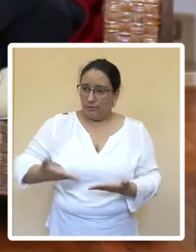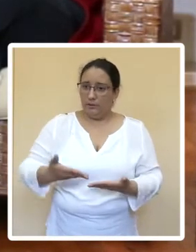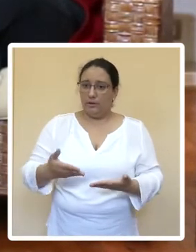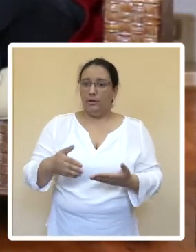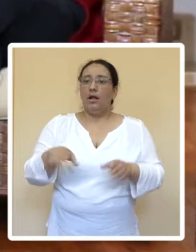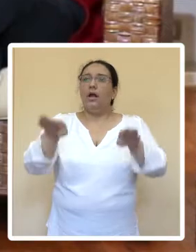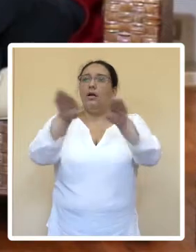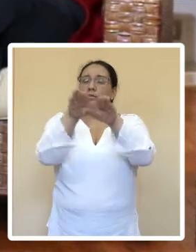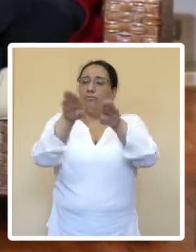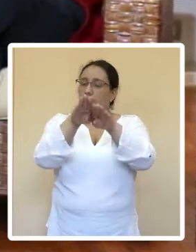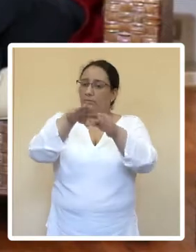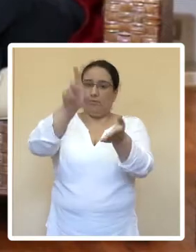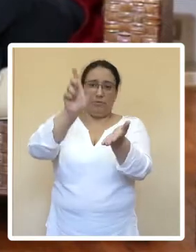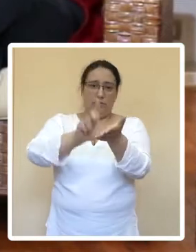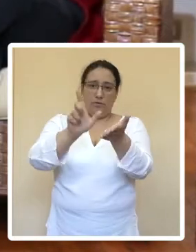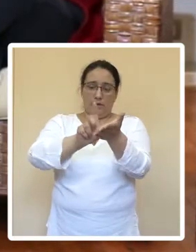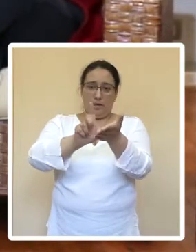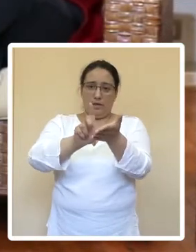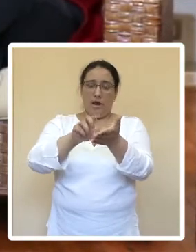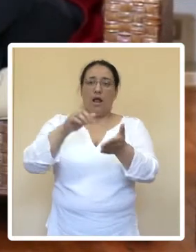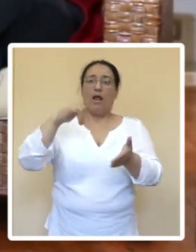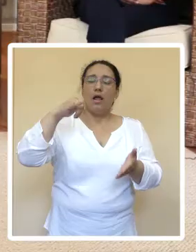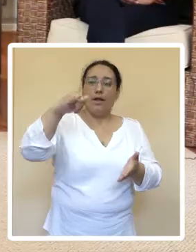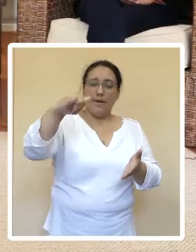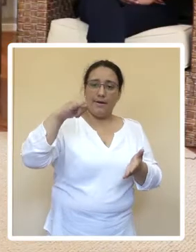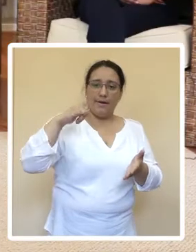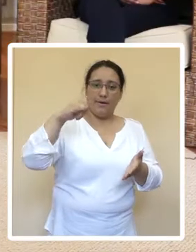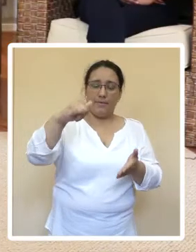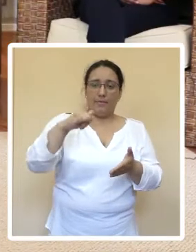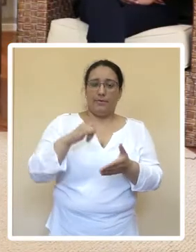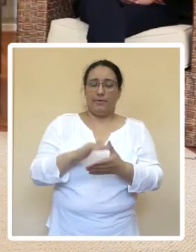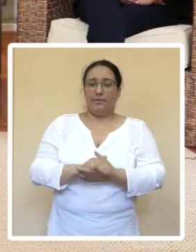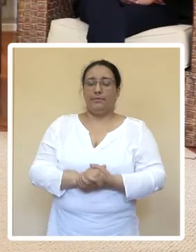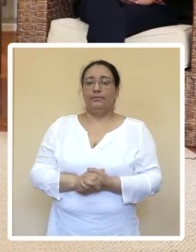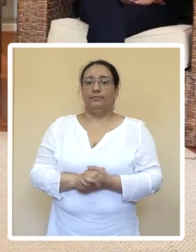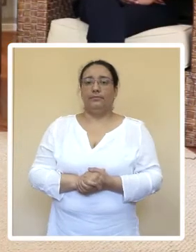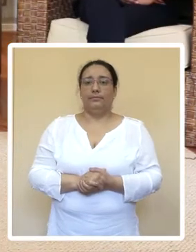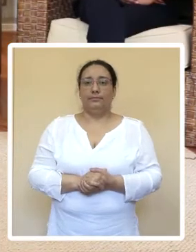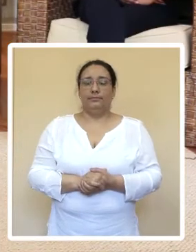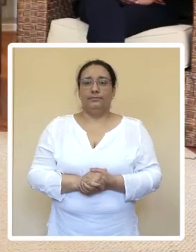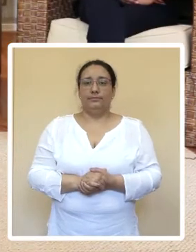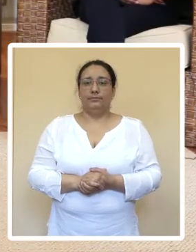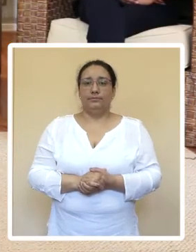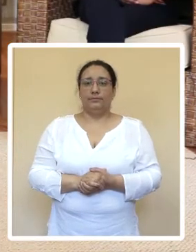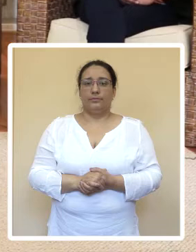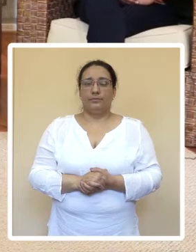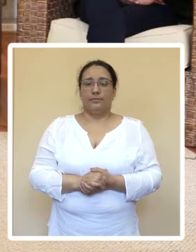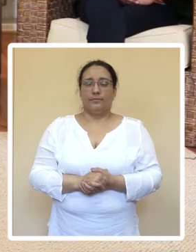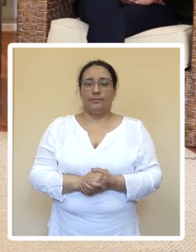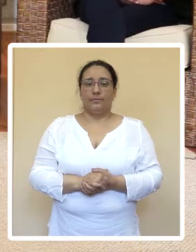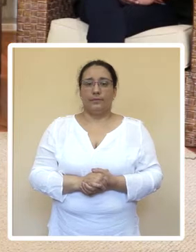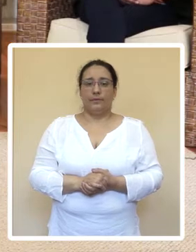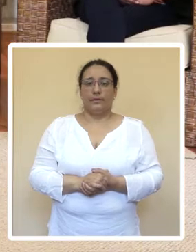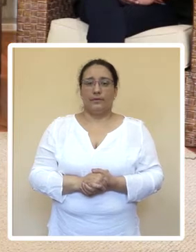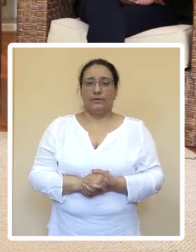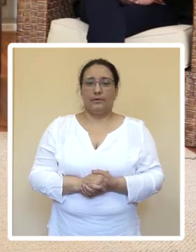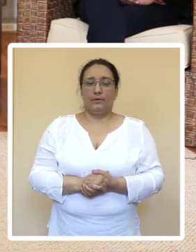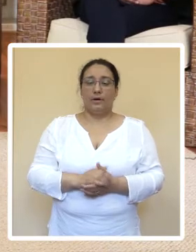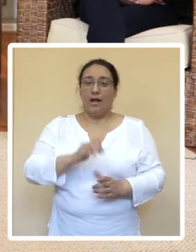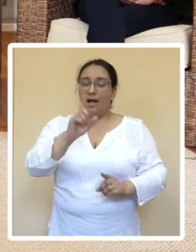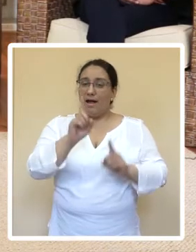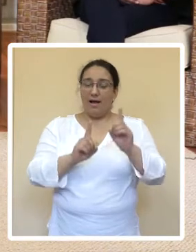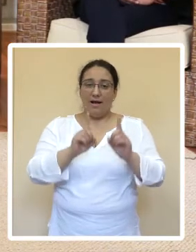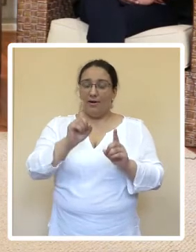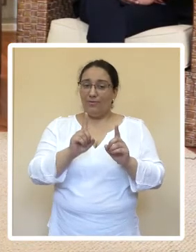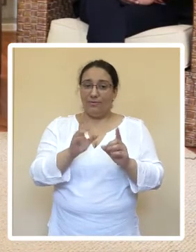lugar, en la misma mesa, compartiendo como iguales. Y acá hemos tenido una grata conversación, y bueno, quizás